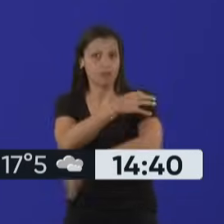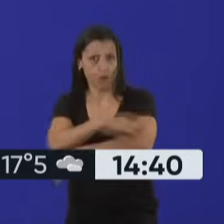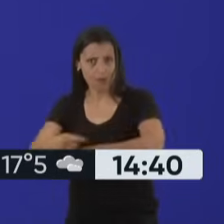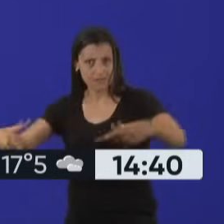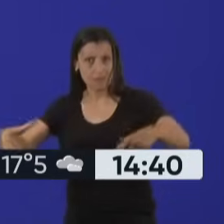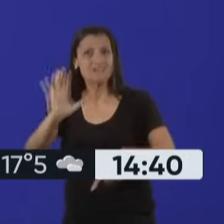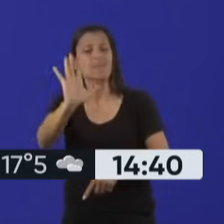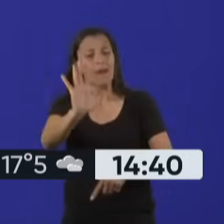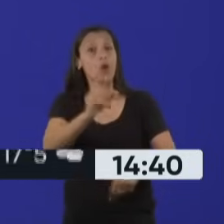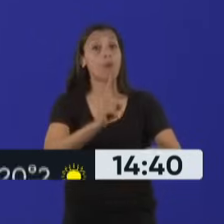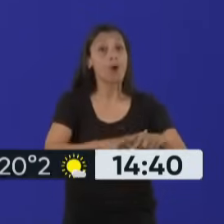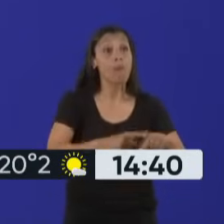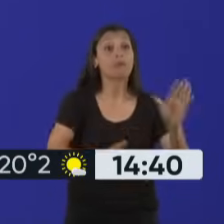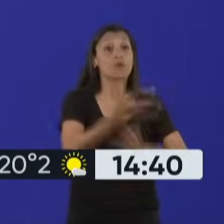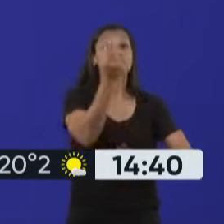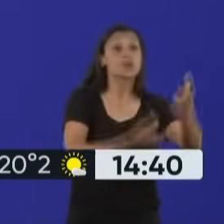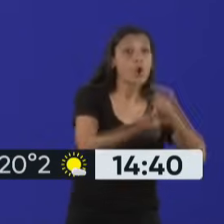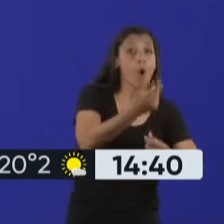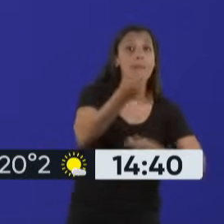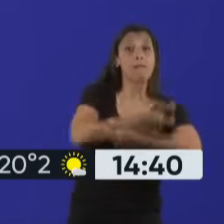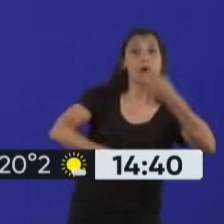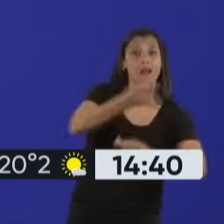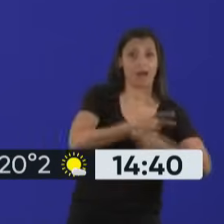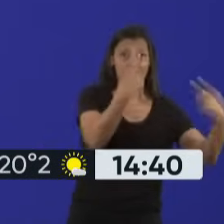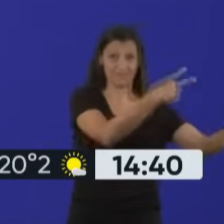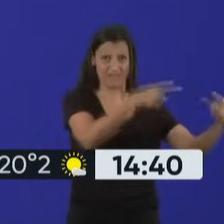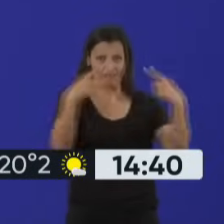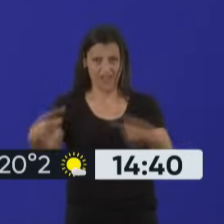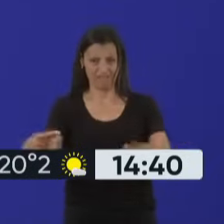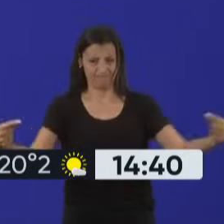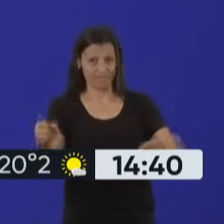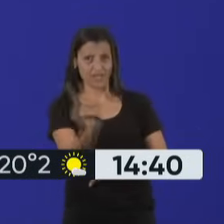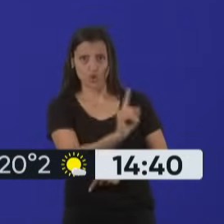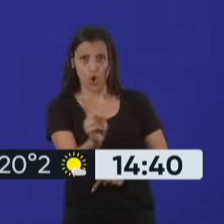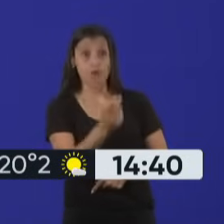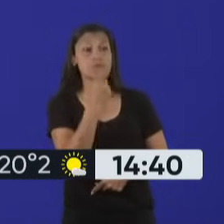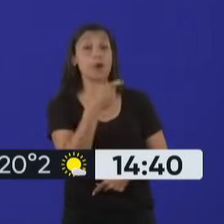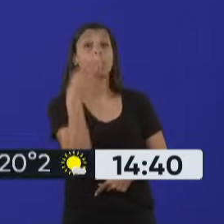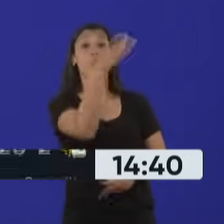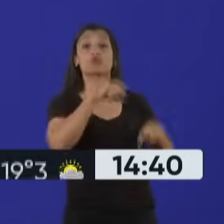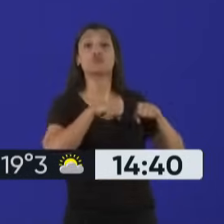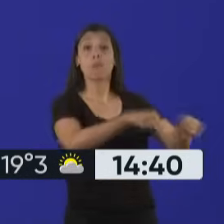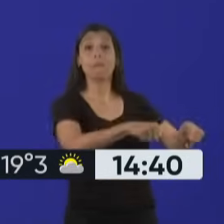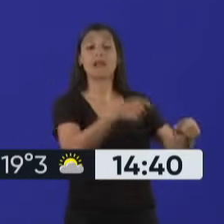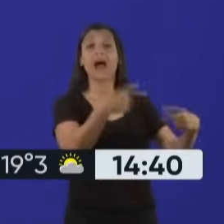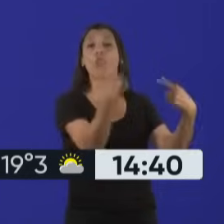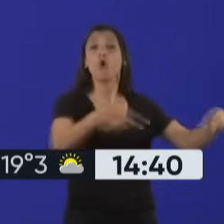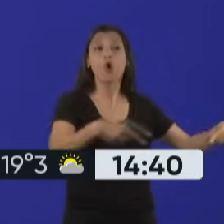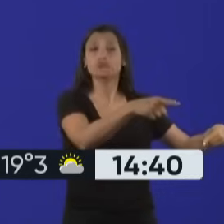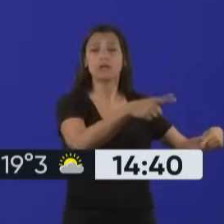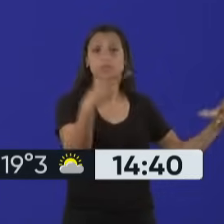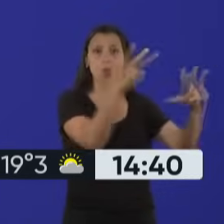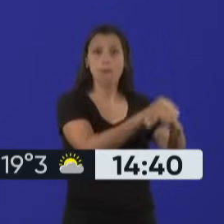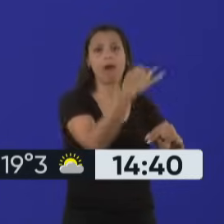cuando iban al mercado era distinto porque no encontraban el producto de la góndola, tenían que ir a buscar a otro lado. Cuando